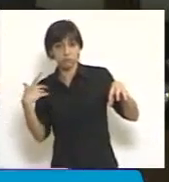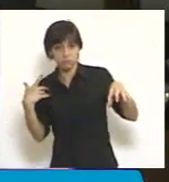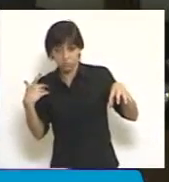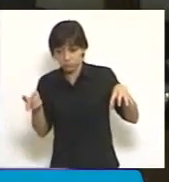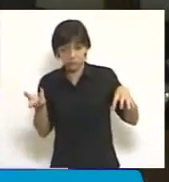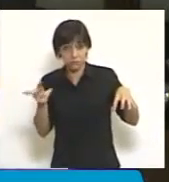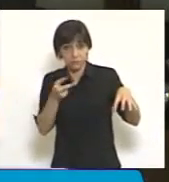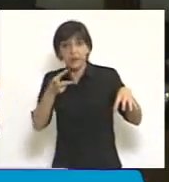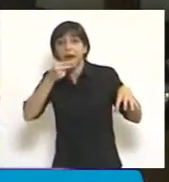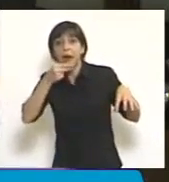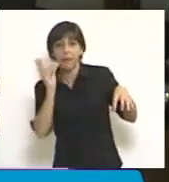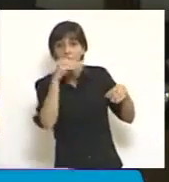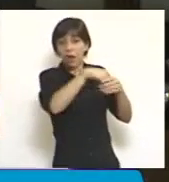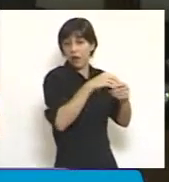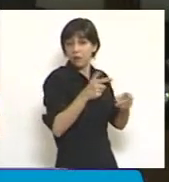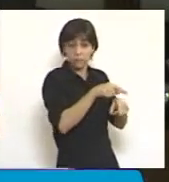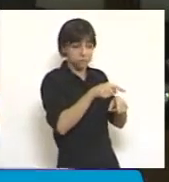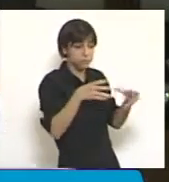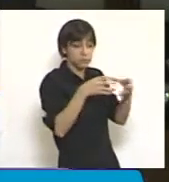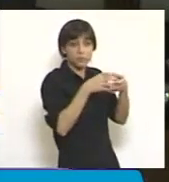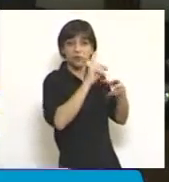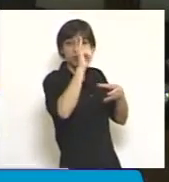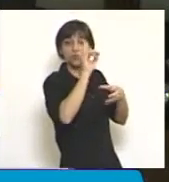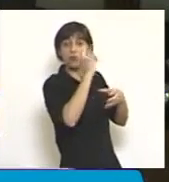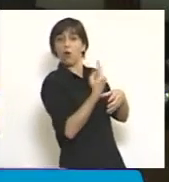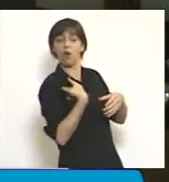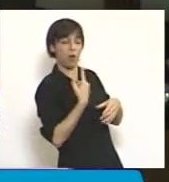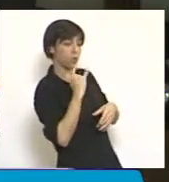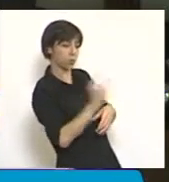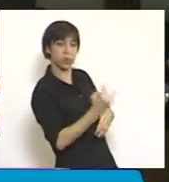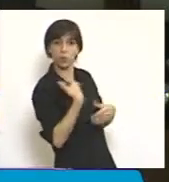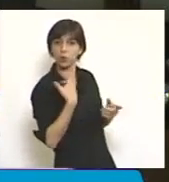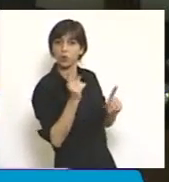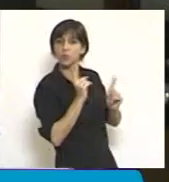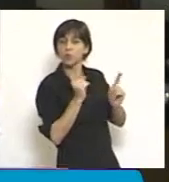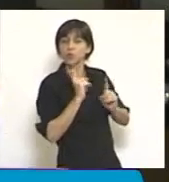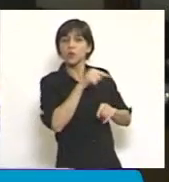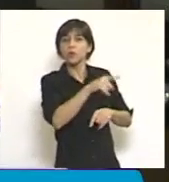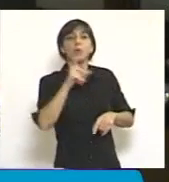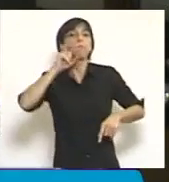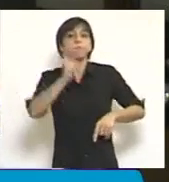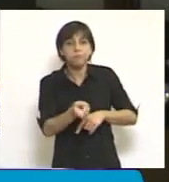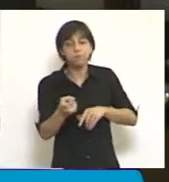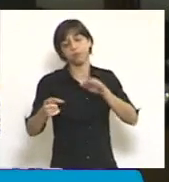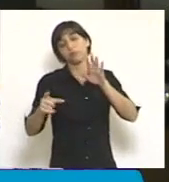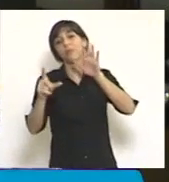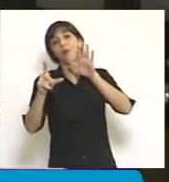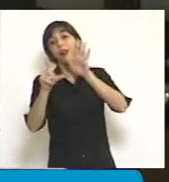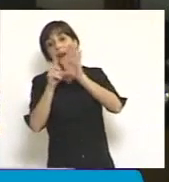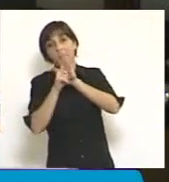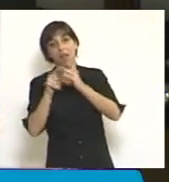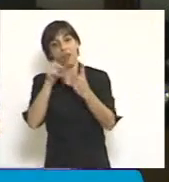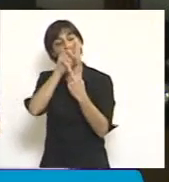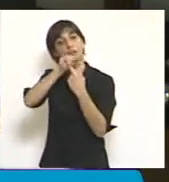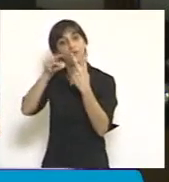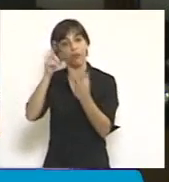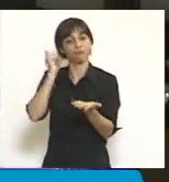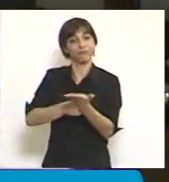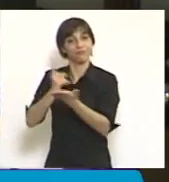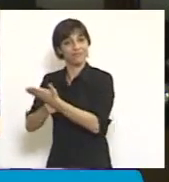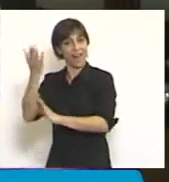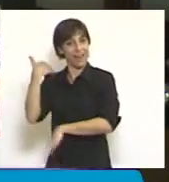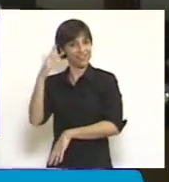el Consejo de la Magistratura, que por sí y ante sí hace la lista y designa a los subrogantes, sin participación alguna de los otros poderes